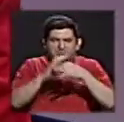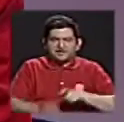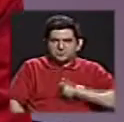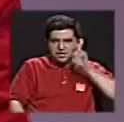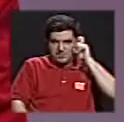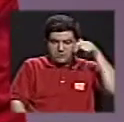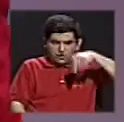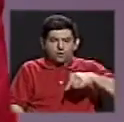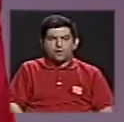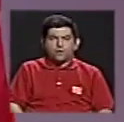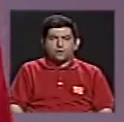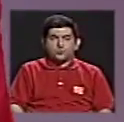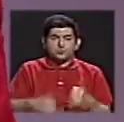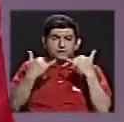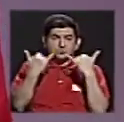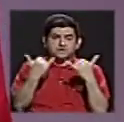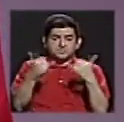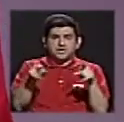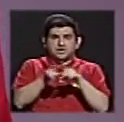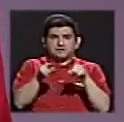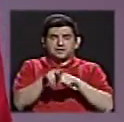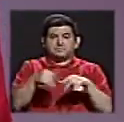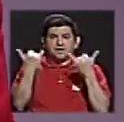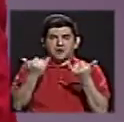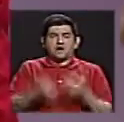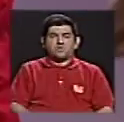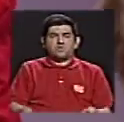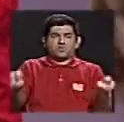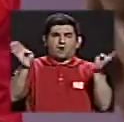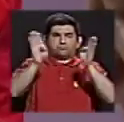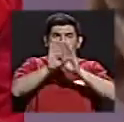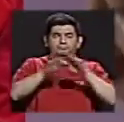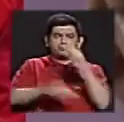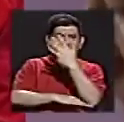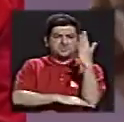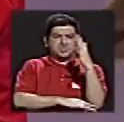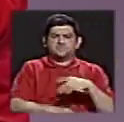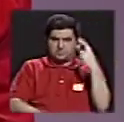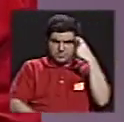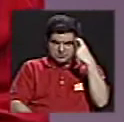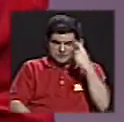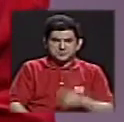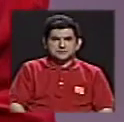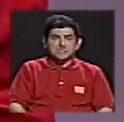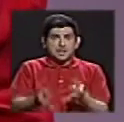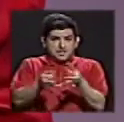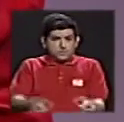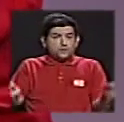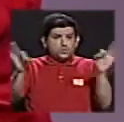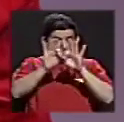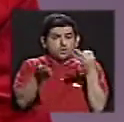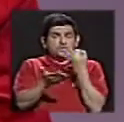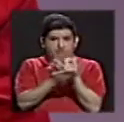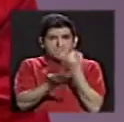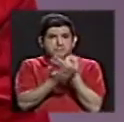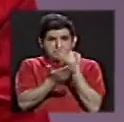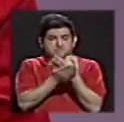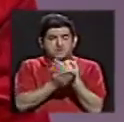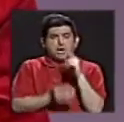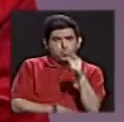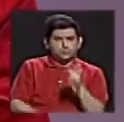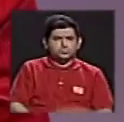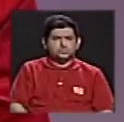oye, al mismo agro ya le están cerrando las puertas, ¿verdad? Nos llama la curiosidad. Empecemos por algo que es primordial, que es el financiamiento. Vos